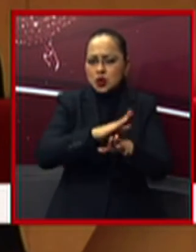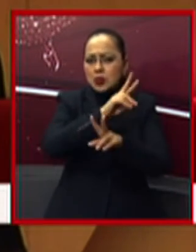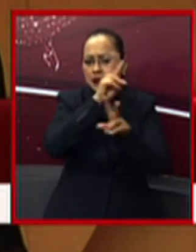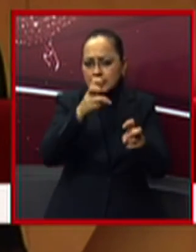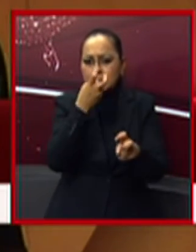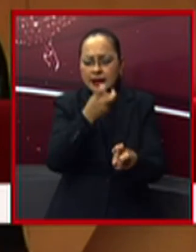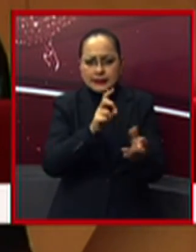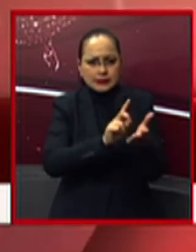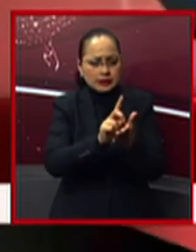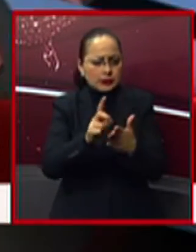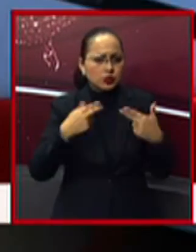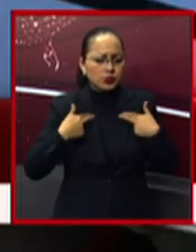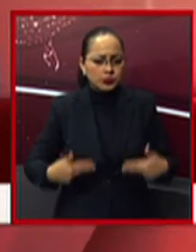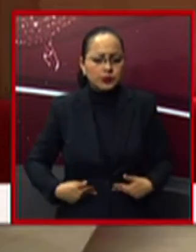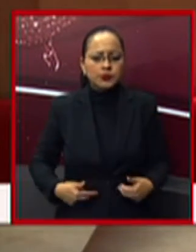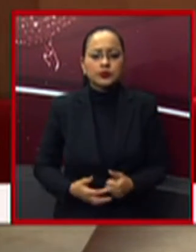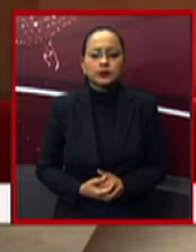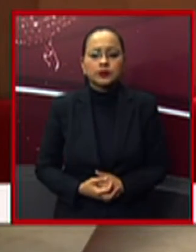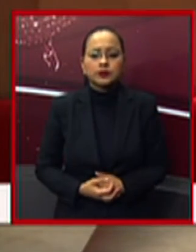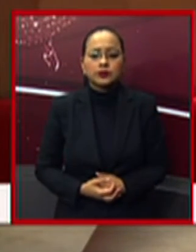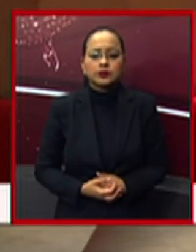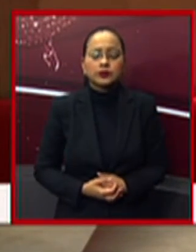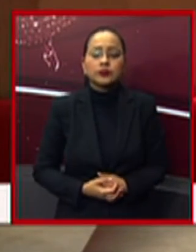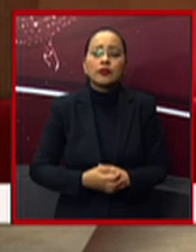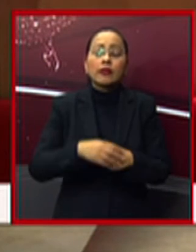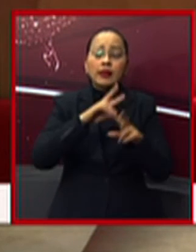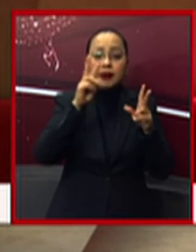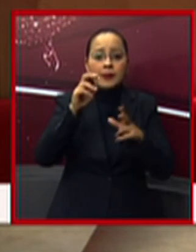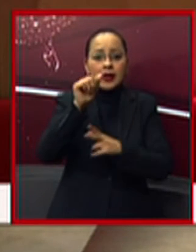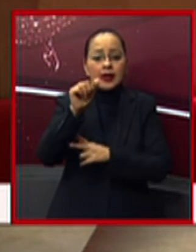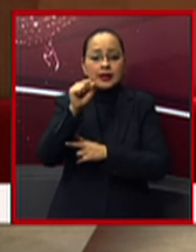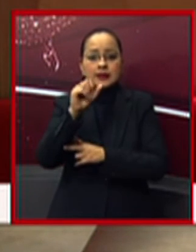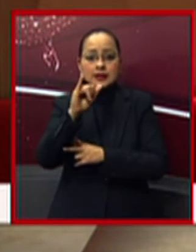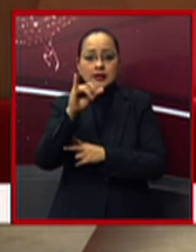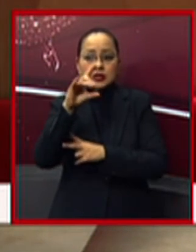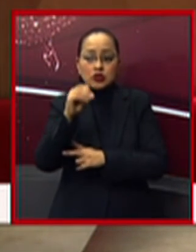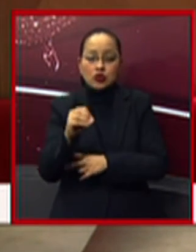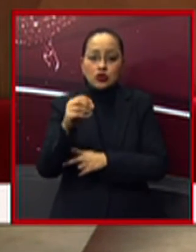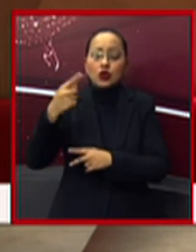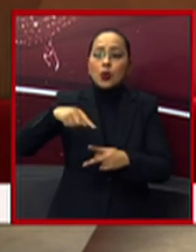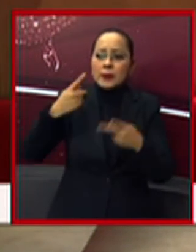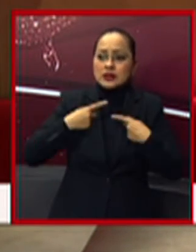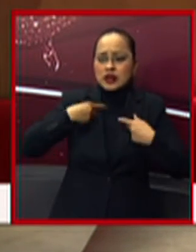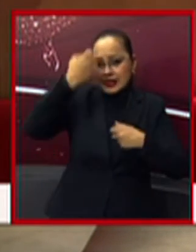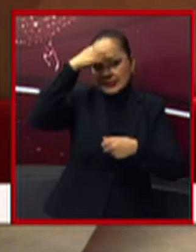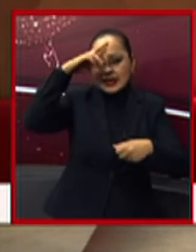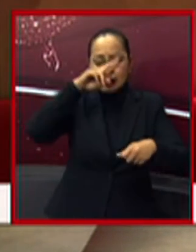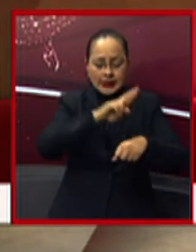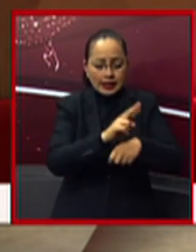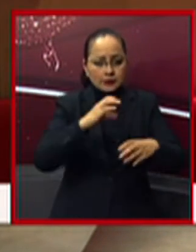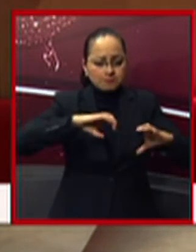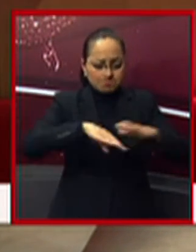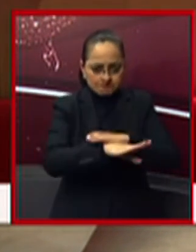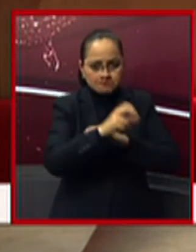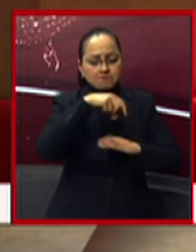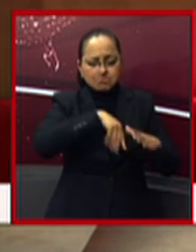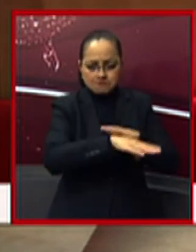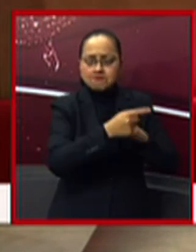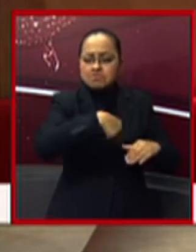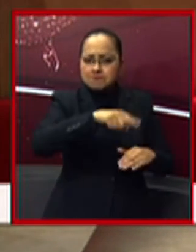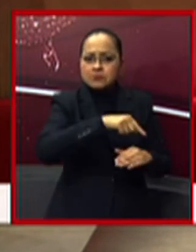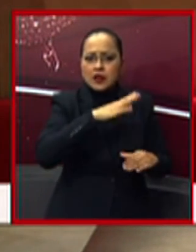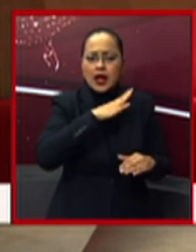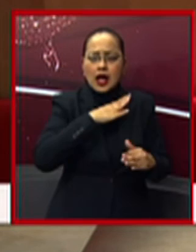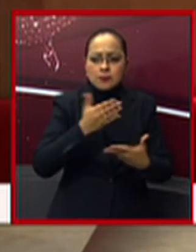este tema humanitario. El asilo y el refugio de extranjeros en nuestro país favorece el intercambio y